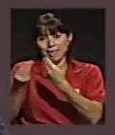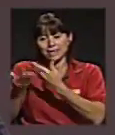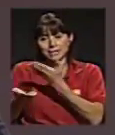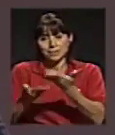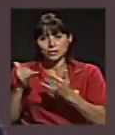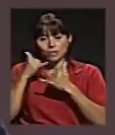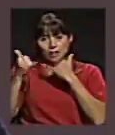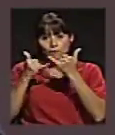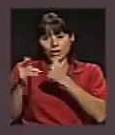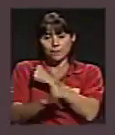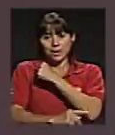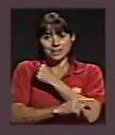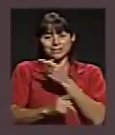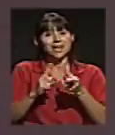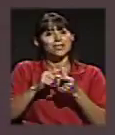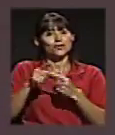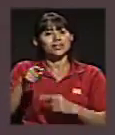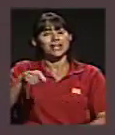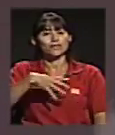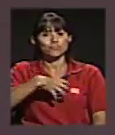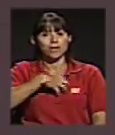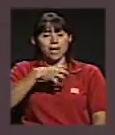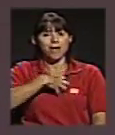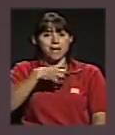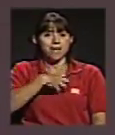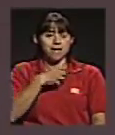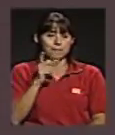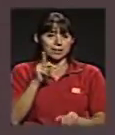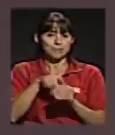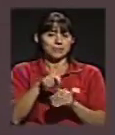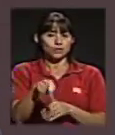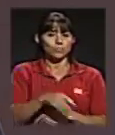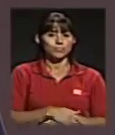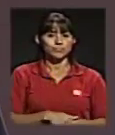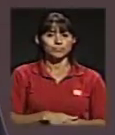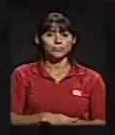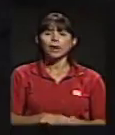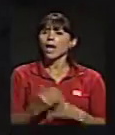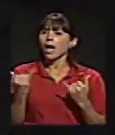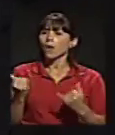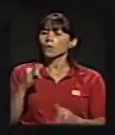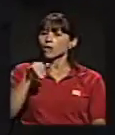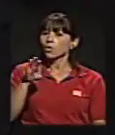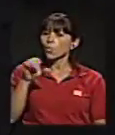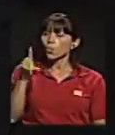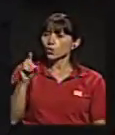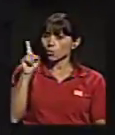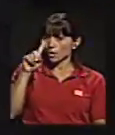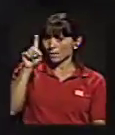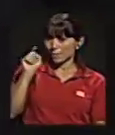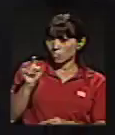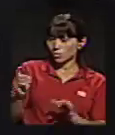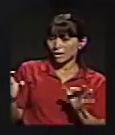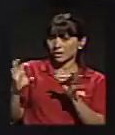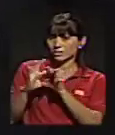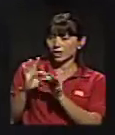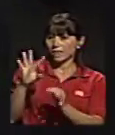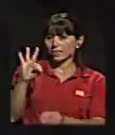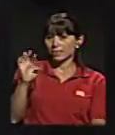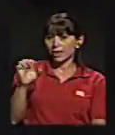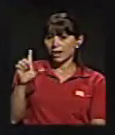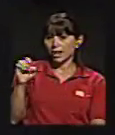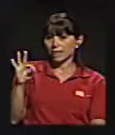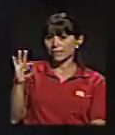pues impugnaban el proceso de participación del Corte Inglés. Ahora, don Julio, una pregunta en cuanto a Teletec. Teletec es